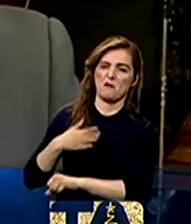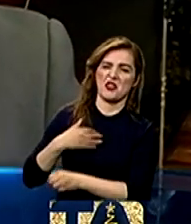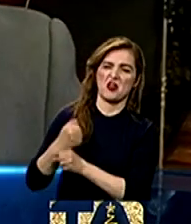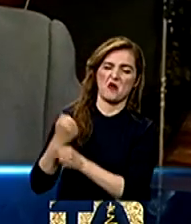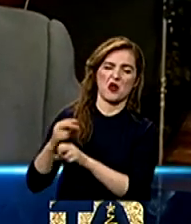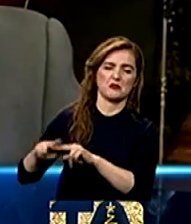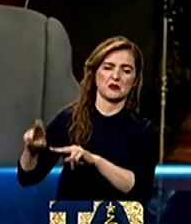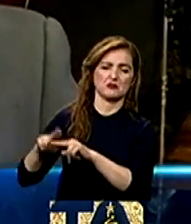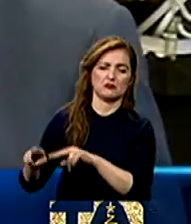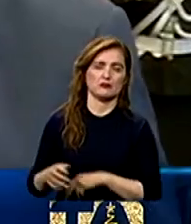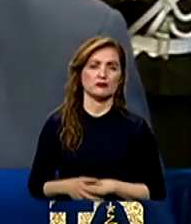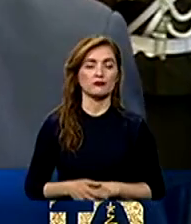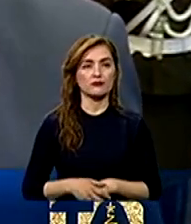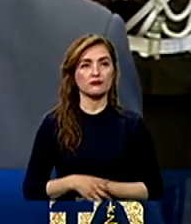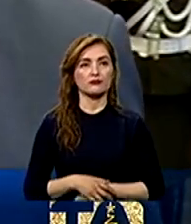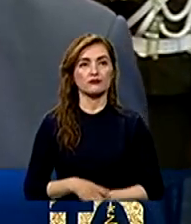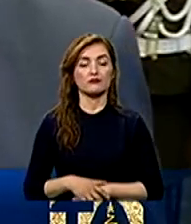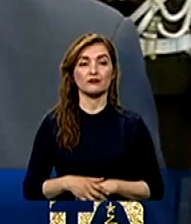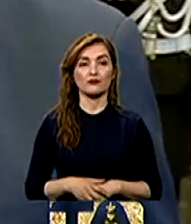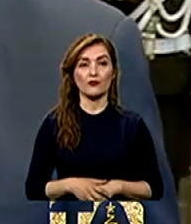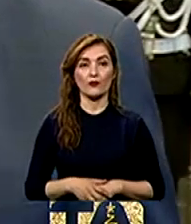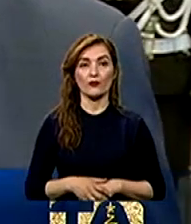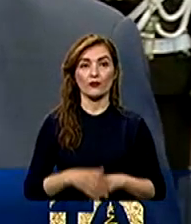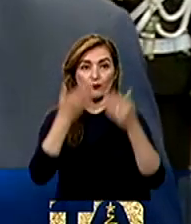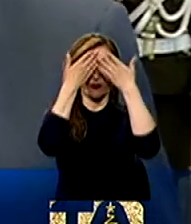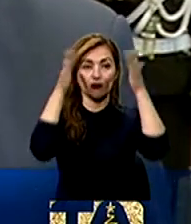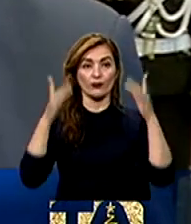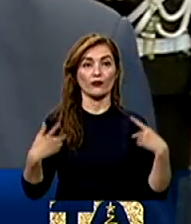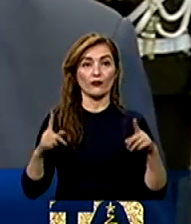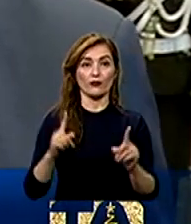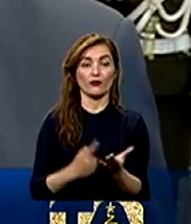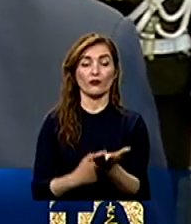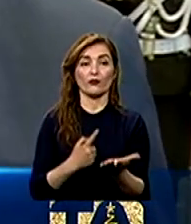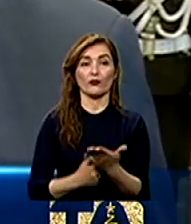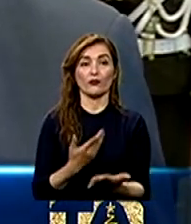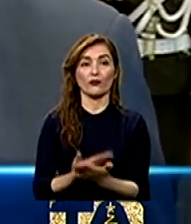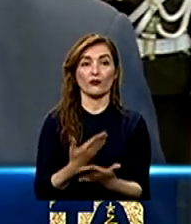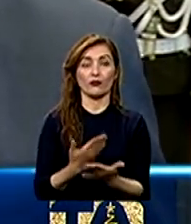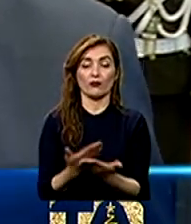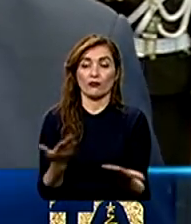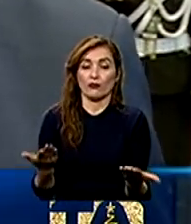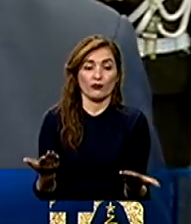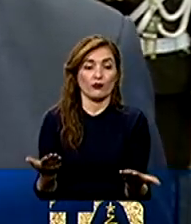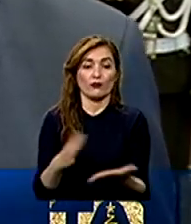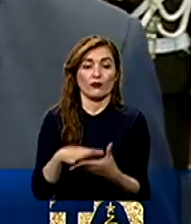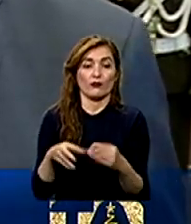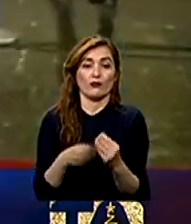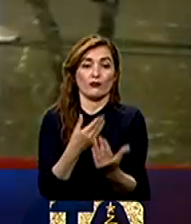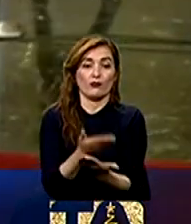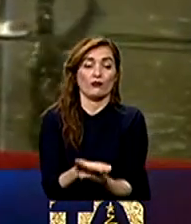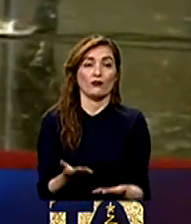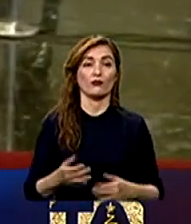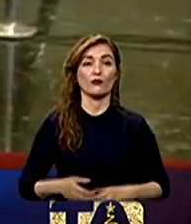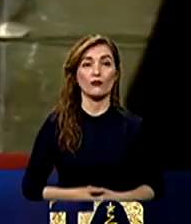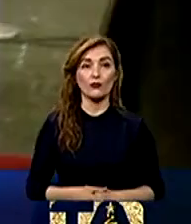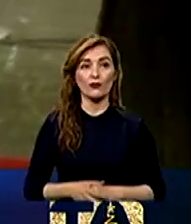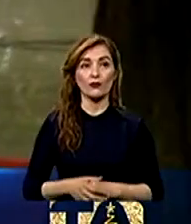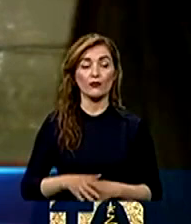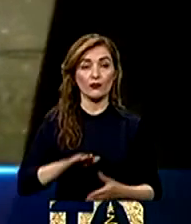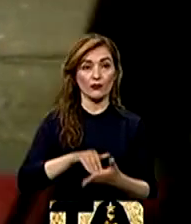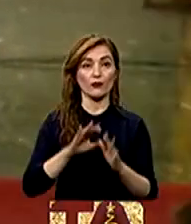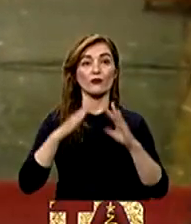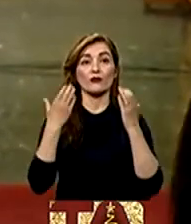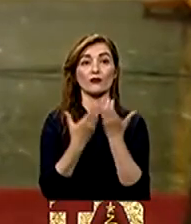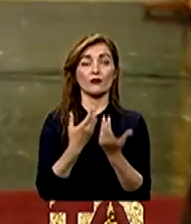taxismo amarillo. Y lo cual estamos abiertos a debatir, pero que nos presenten una alternativa, una propuesta. Los miembros de la comisión